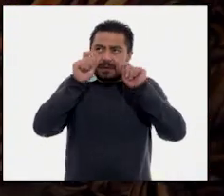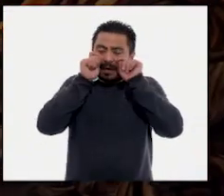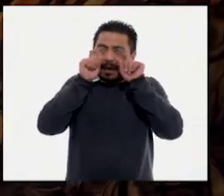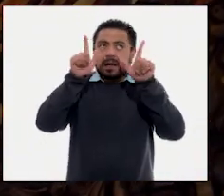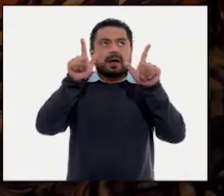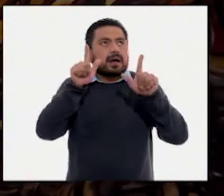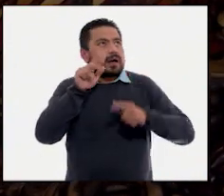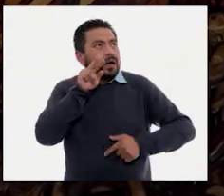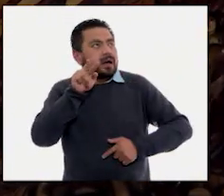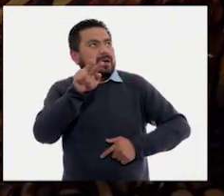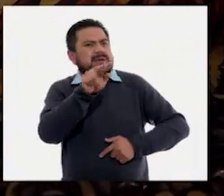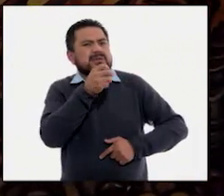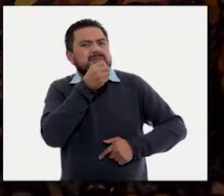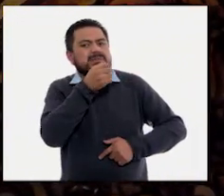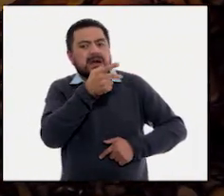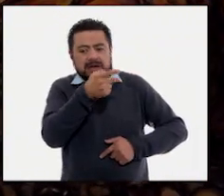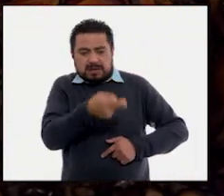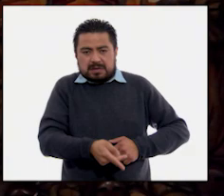nuestras verdaderas riquezas.